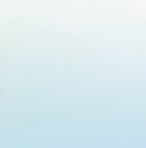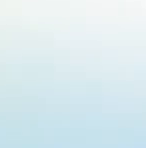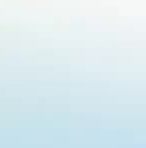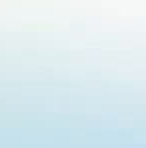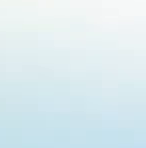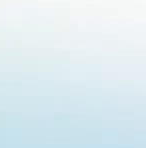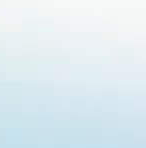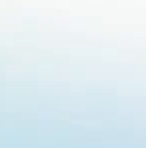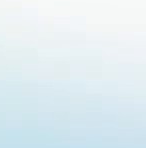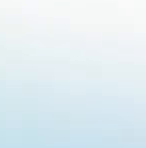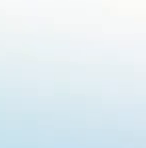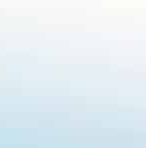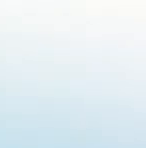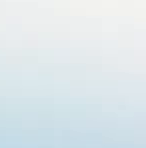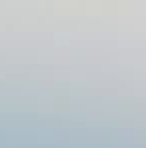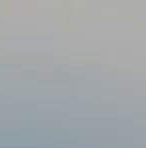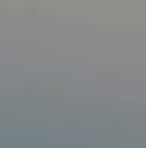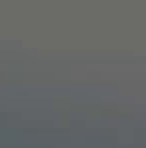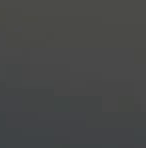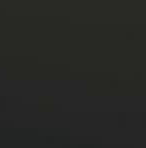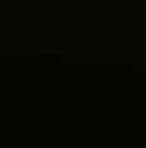Ok, mom. I'll see you later.